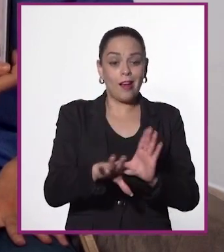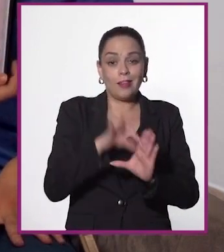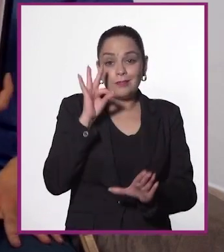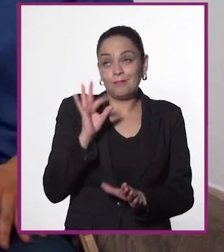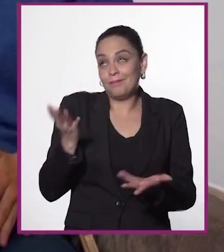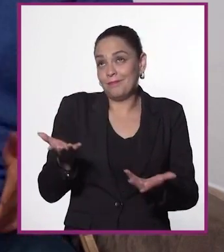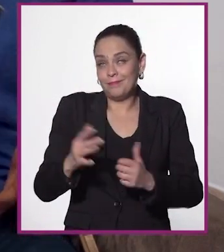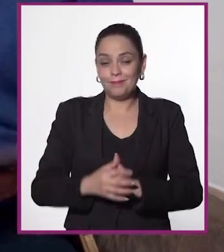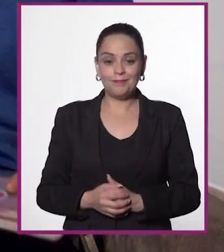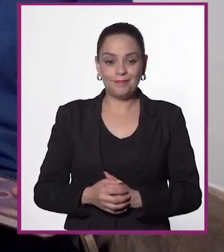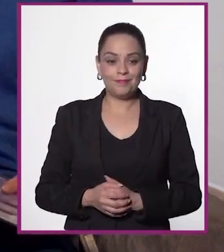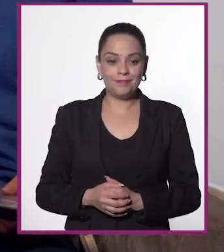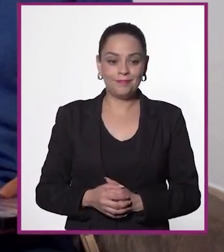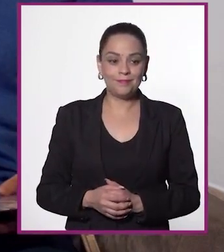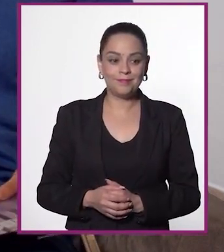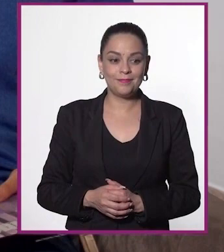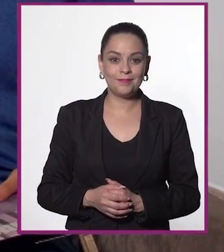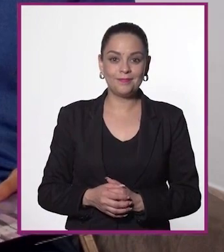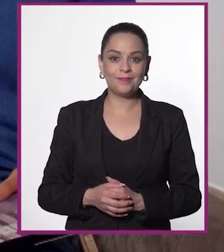modos.